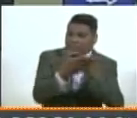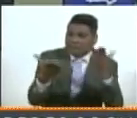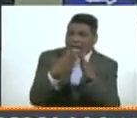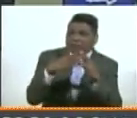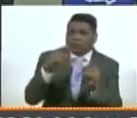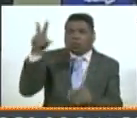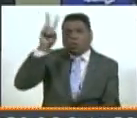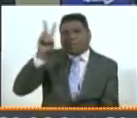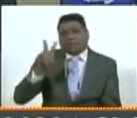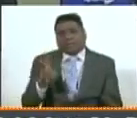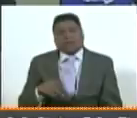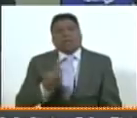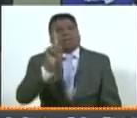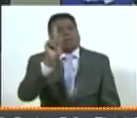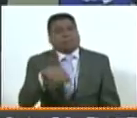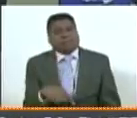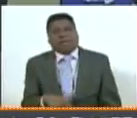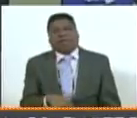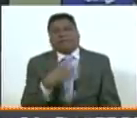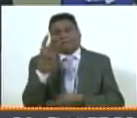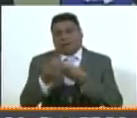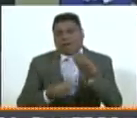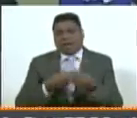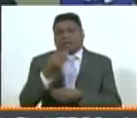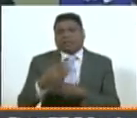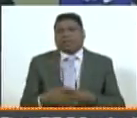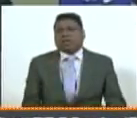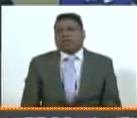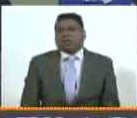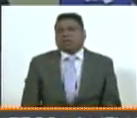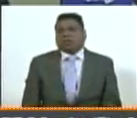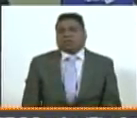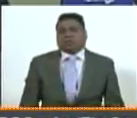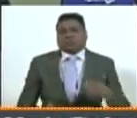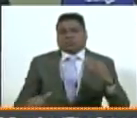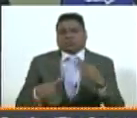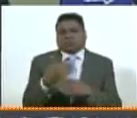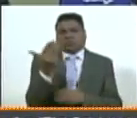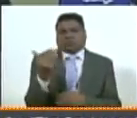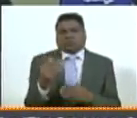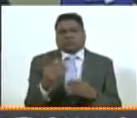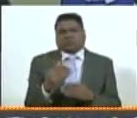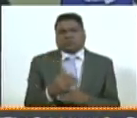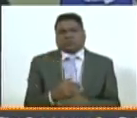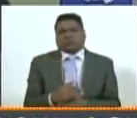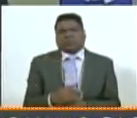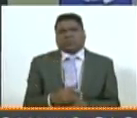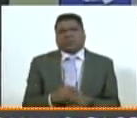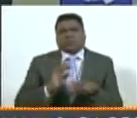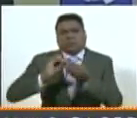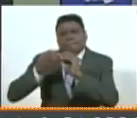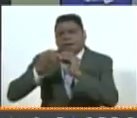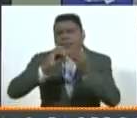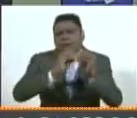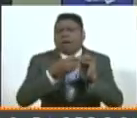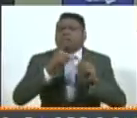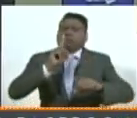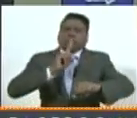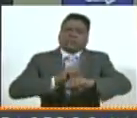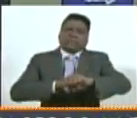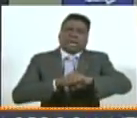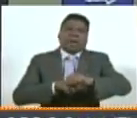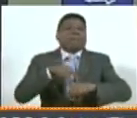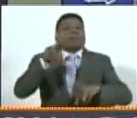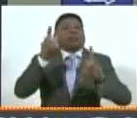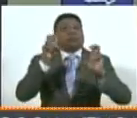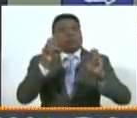venezolanos también fue diseñada para modernizarse y adaptarse a los nuevos tiempos